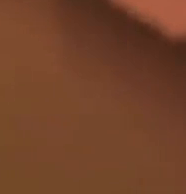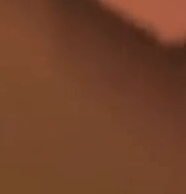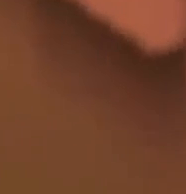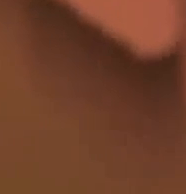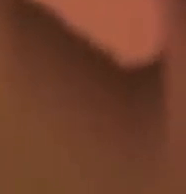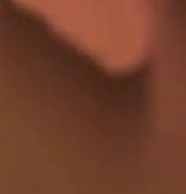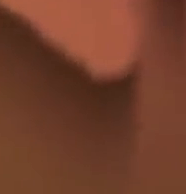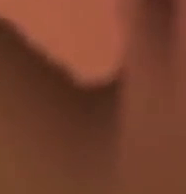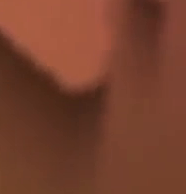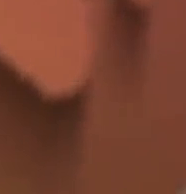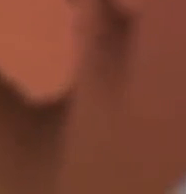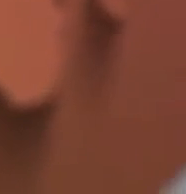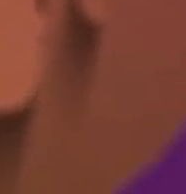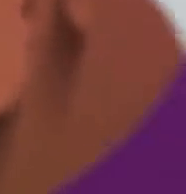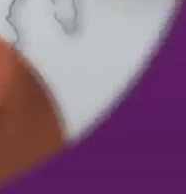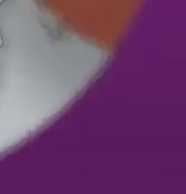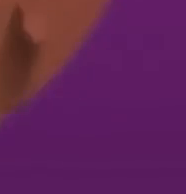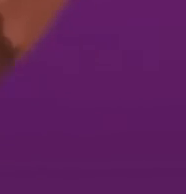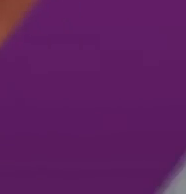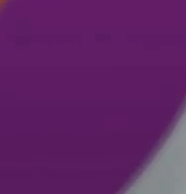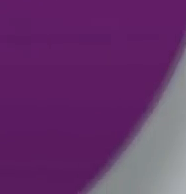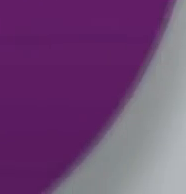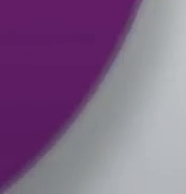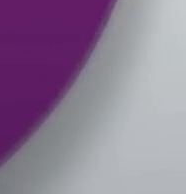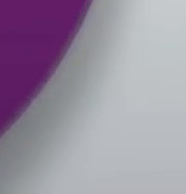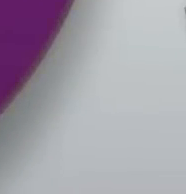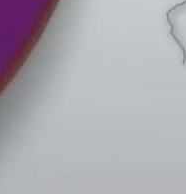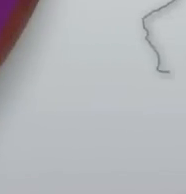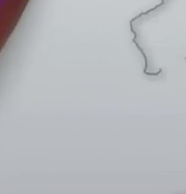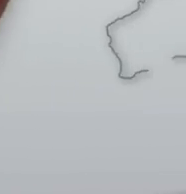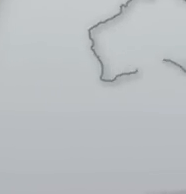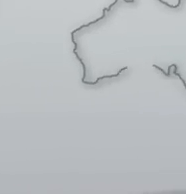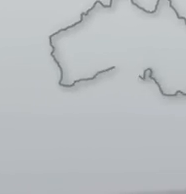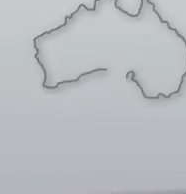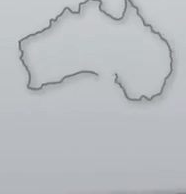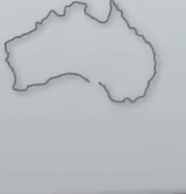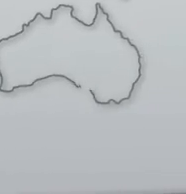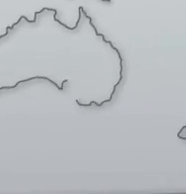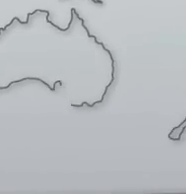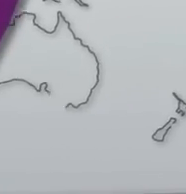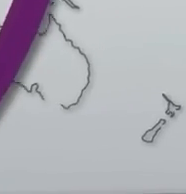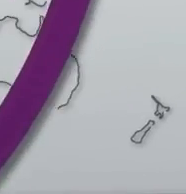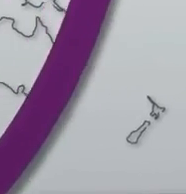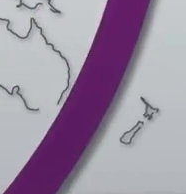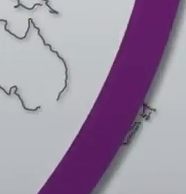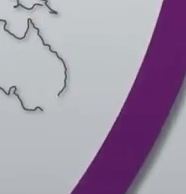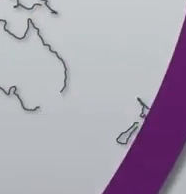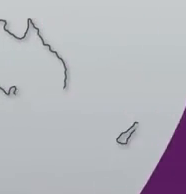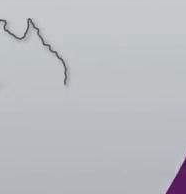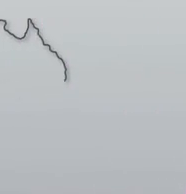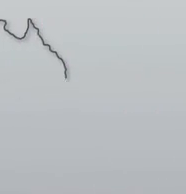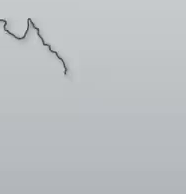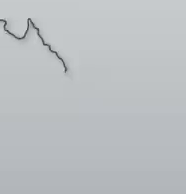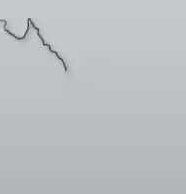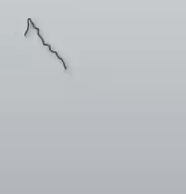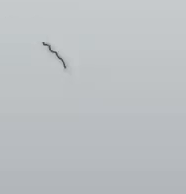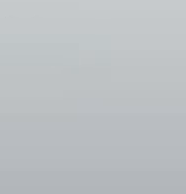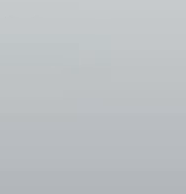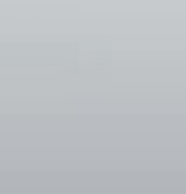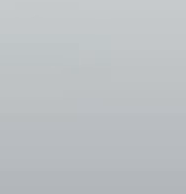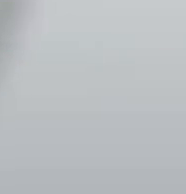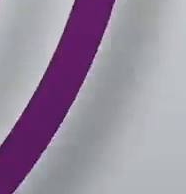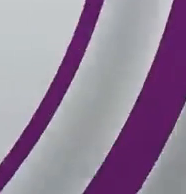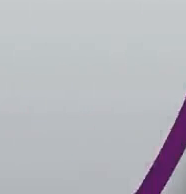Ha sido todo por hoy. Recuerda usar y compartir Mundo Morado para hacer crecer